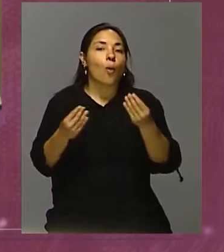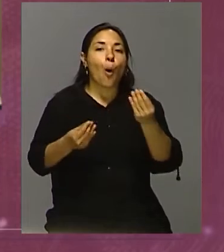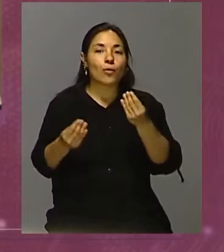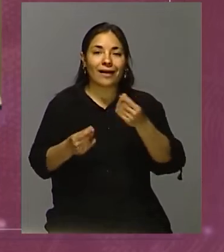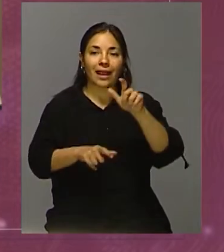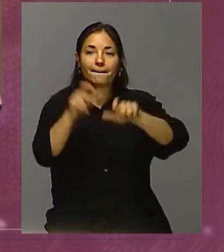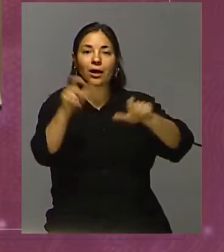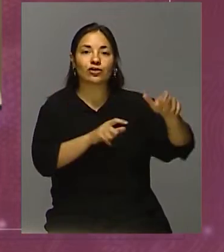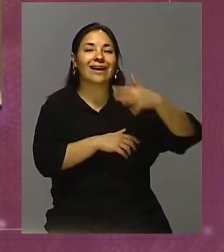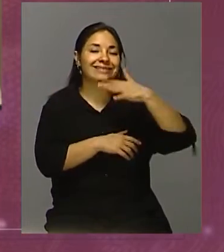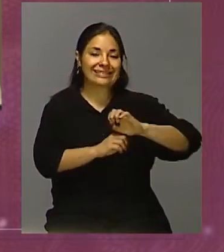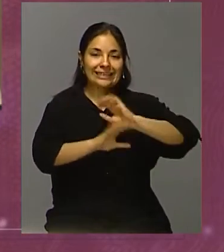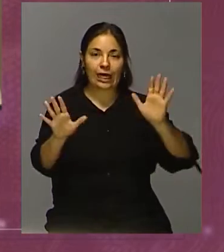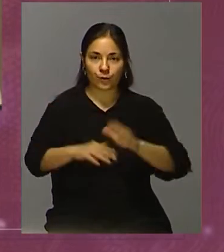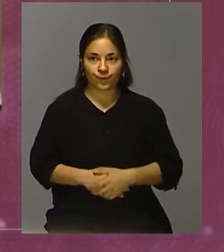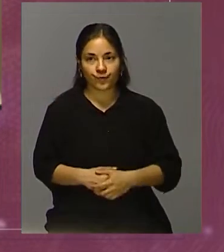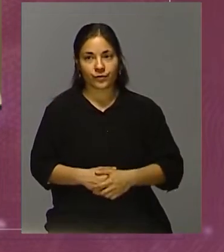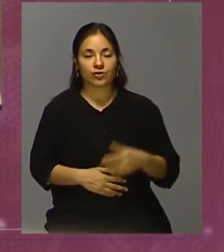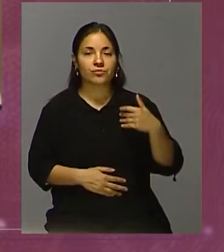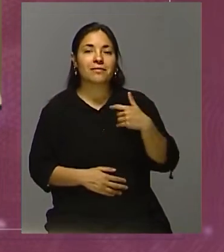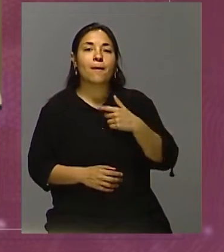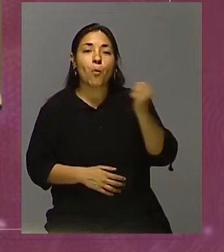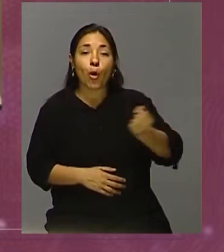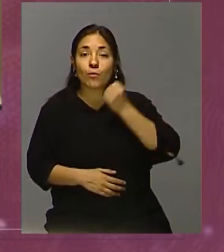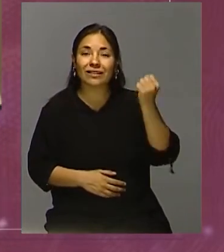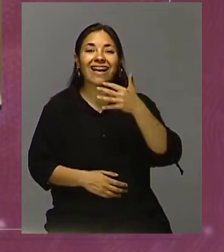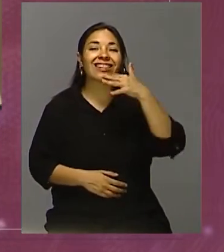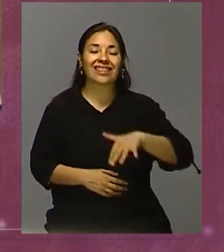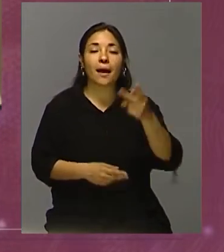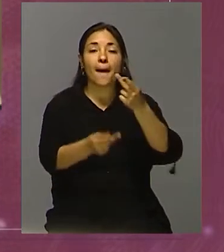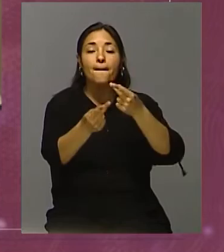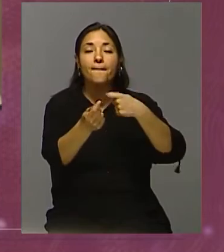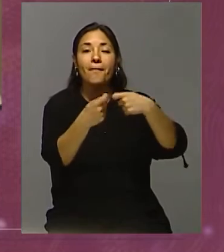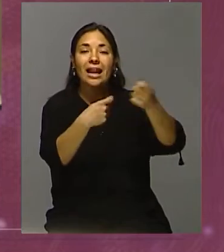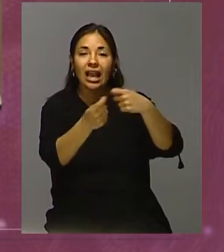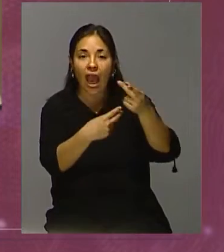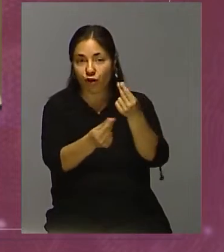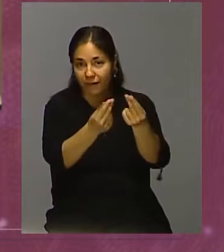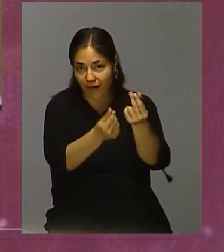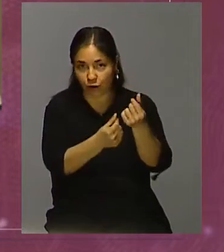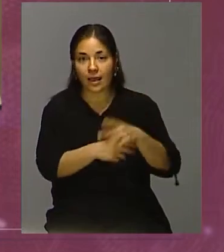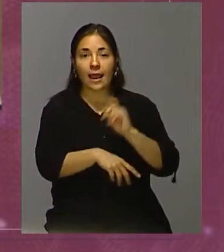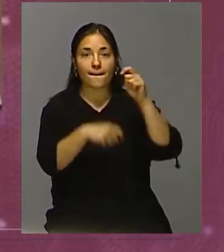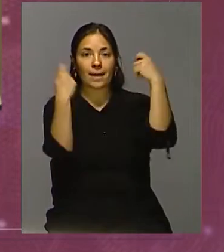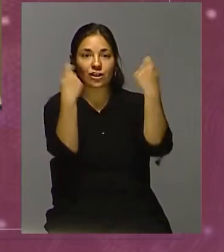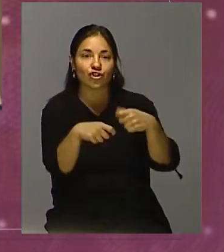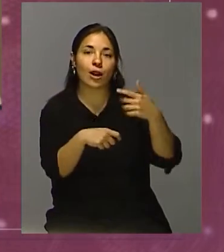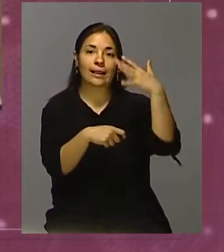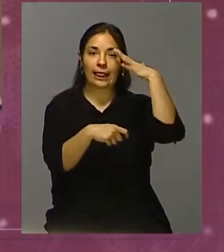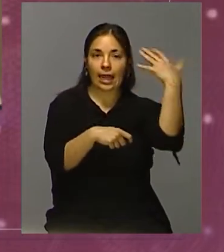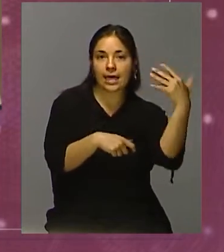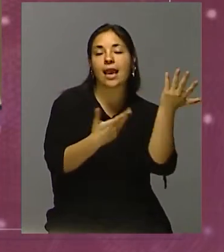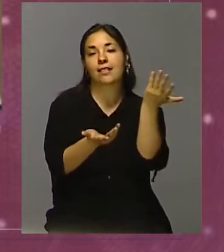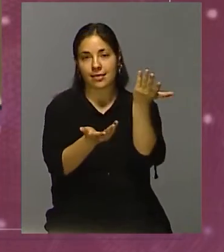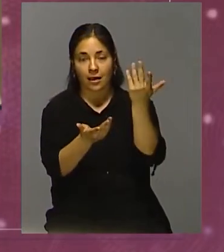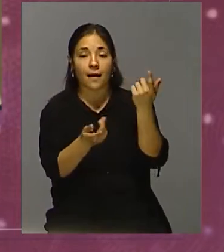entender? Creo que la realidad que uno tiene que tener en el mercado de valores es que la inversión prudente, la inversión inteligente y la